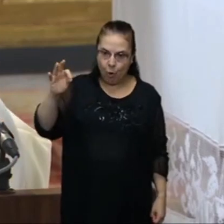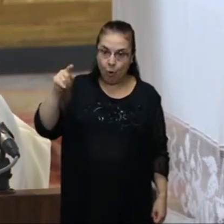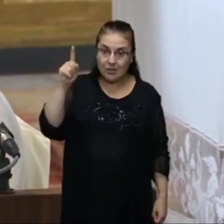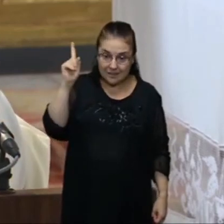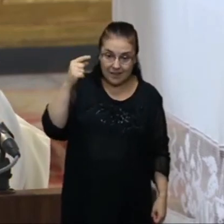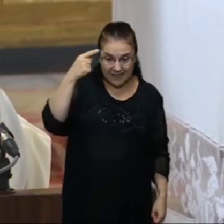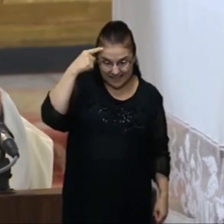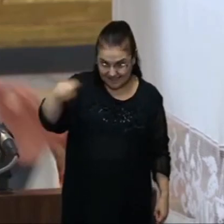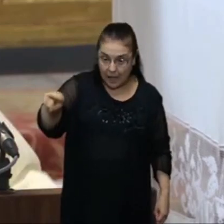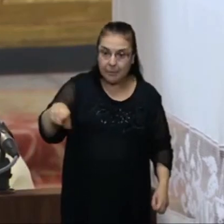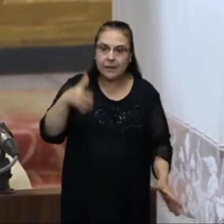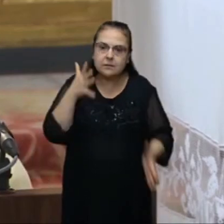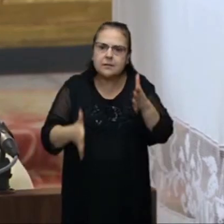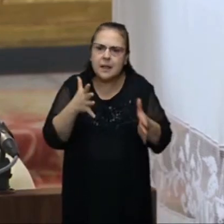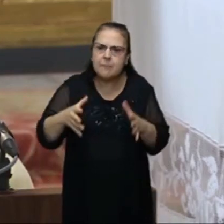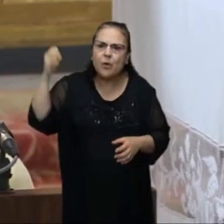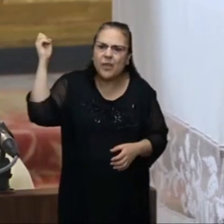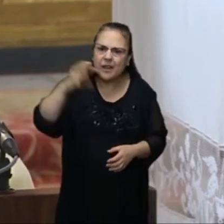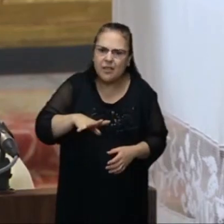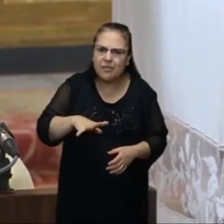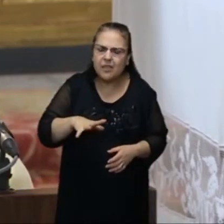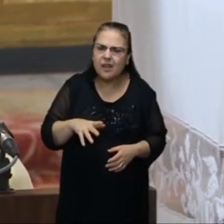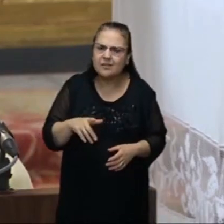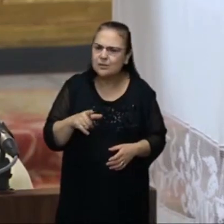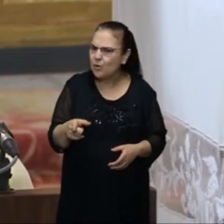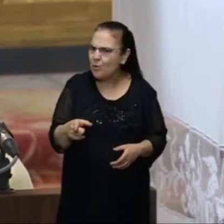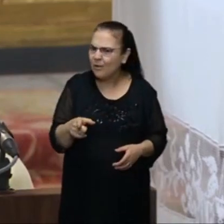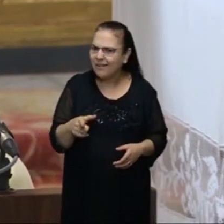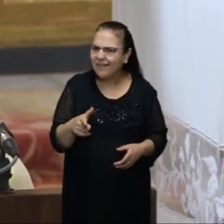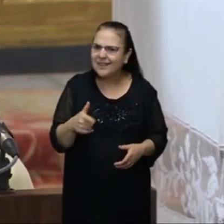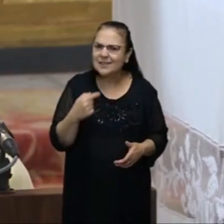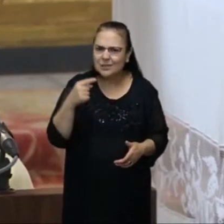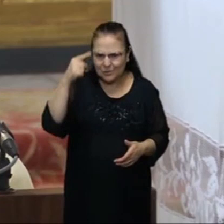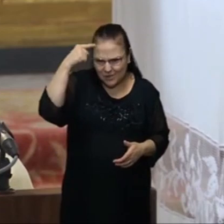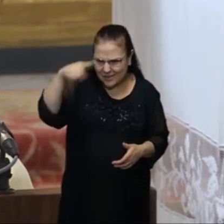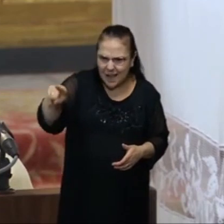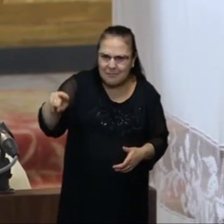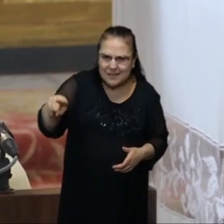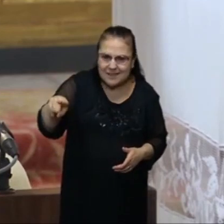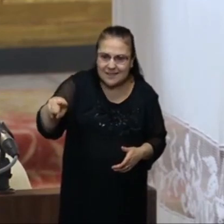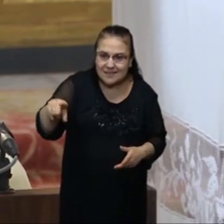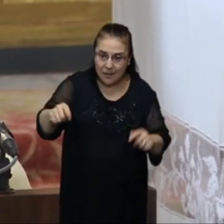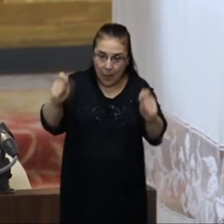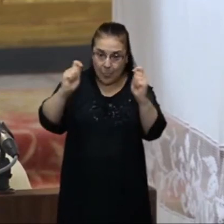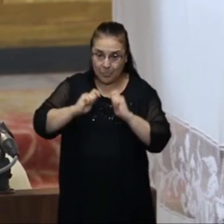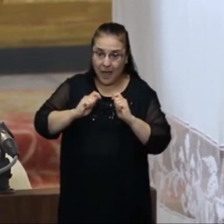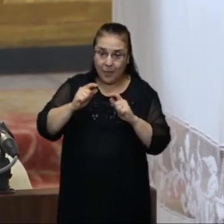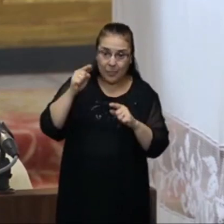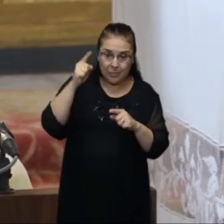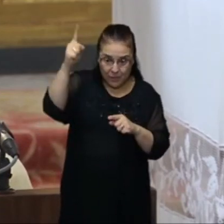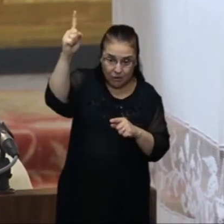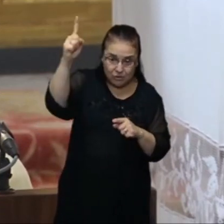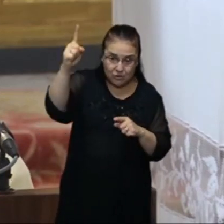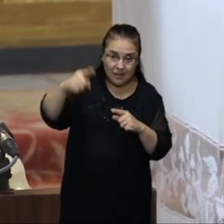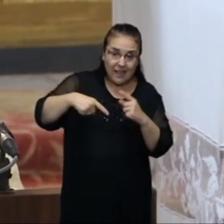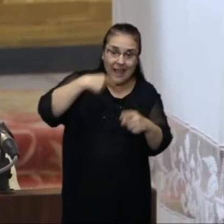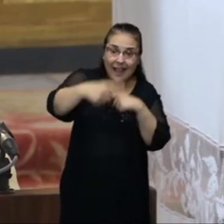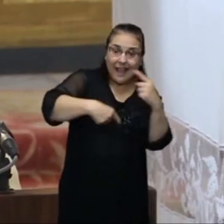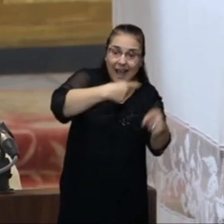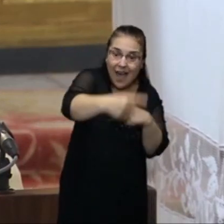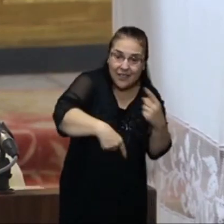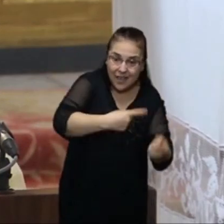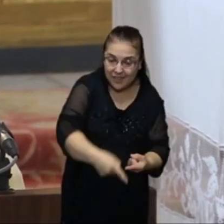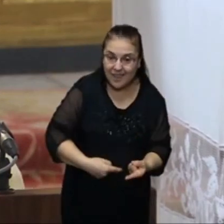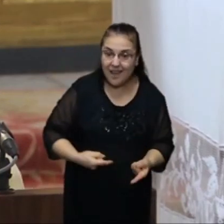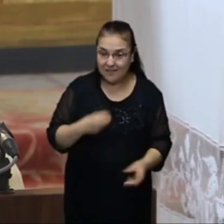sabemos. ¿Cuántas gracias te da Dios cada día? ¿Cuántos dones te da Dios cada día? ¿Cuánto bien te